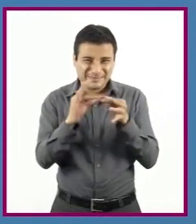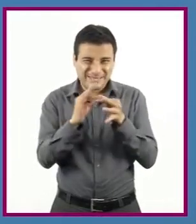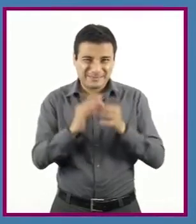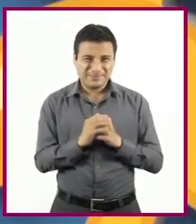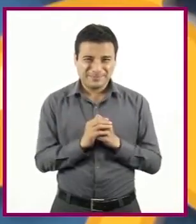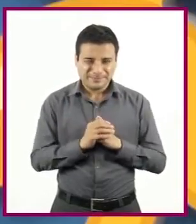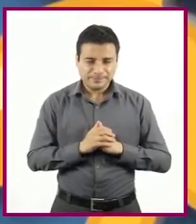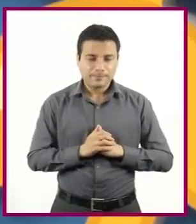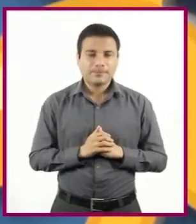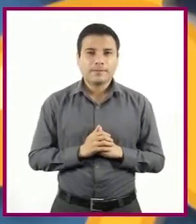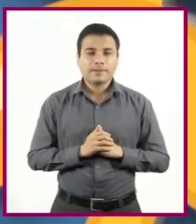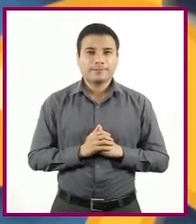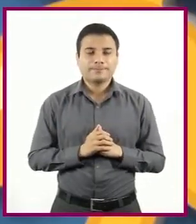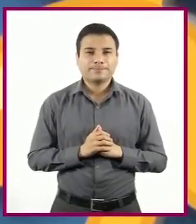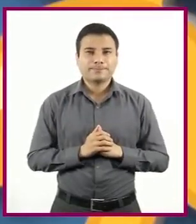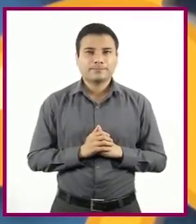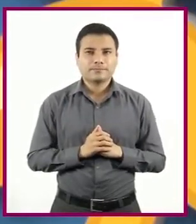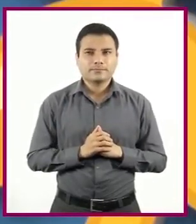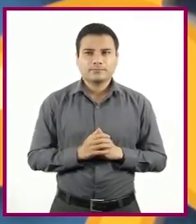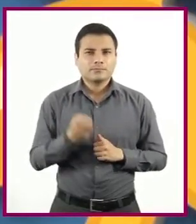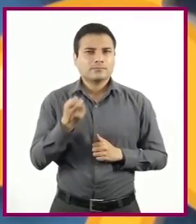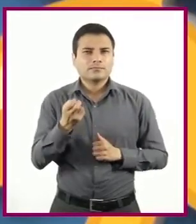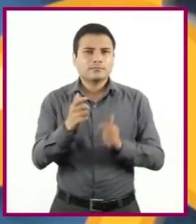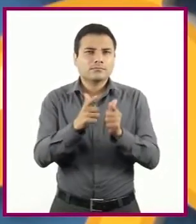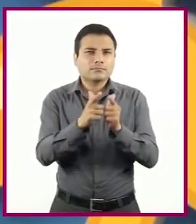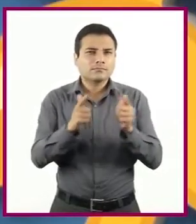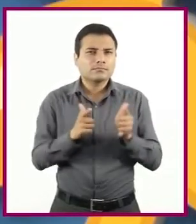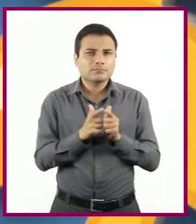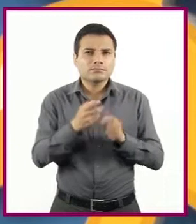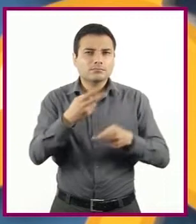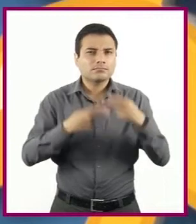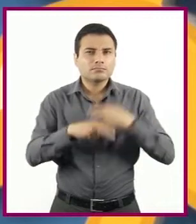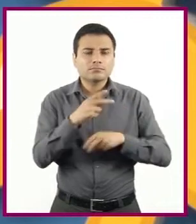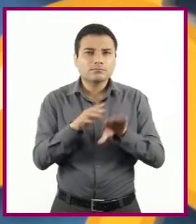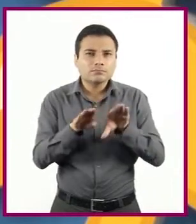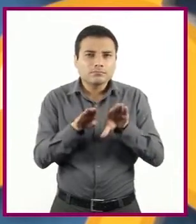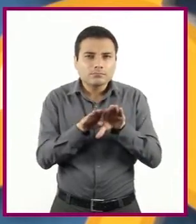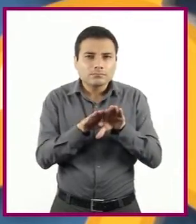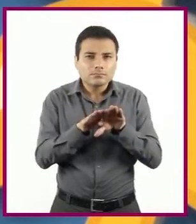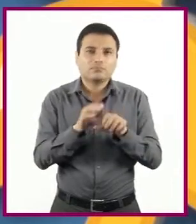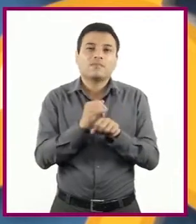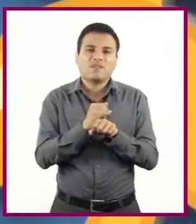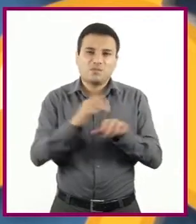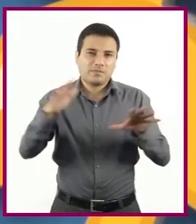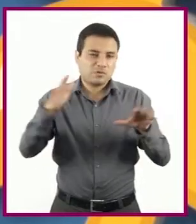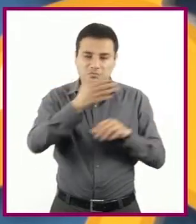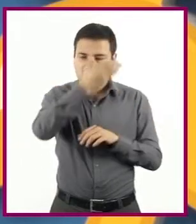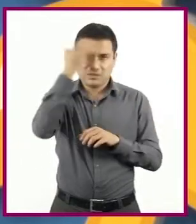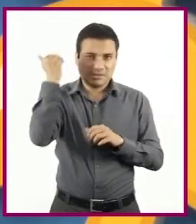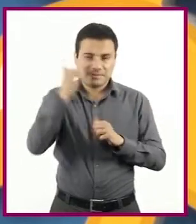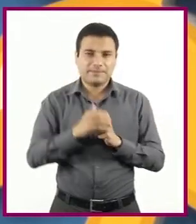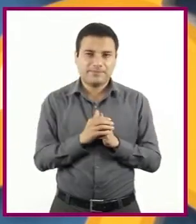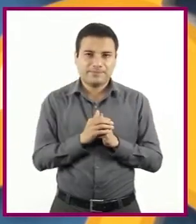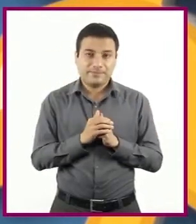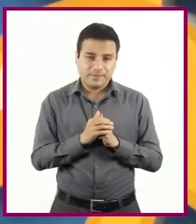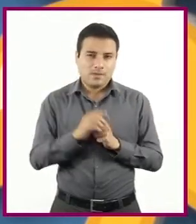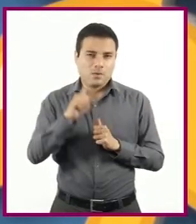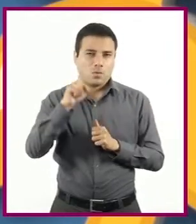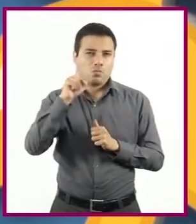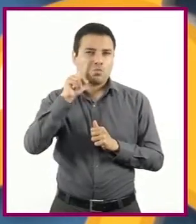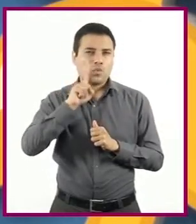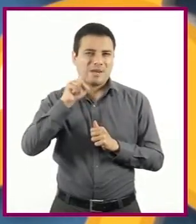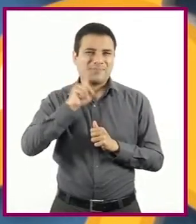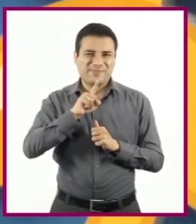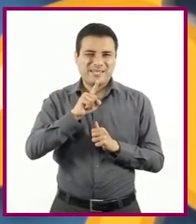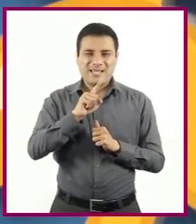tierra adentro. Sobre el origen de los totonacas hay pocos datos. Sin embargo, de acuerdo con la antropóloga Victoria